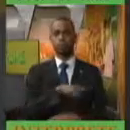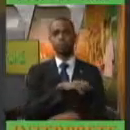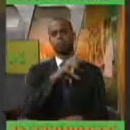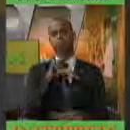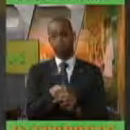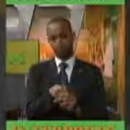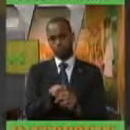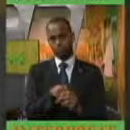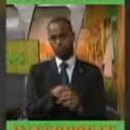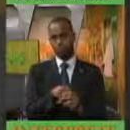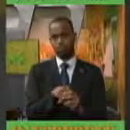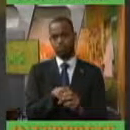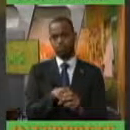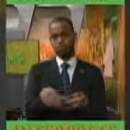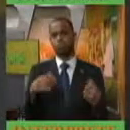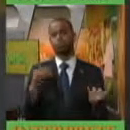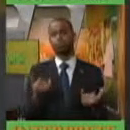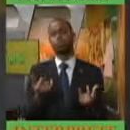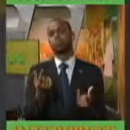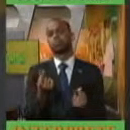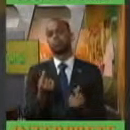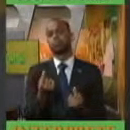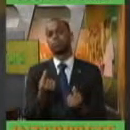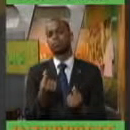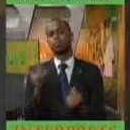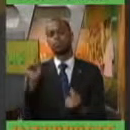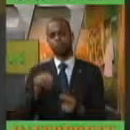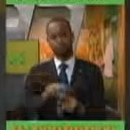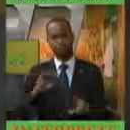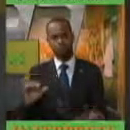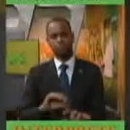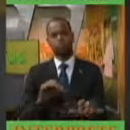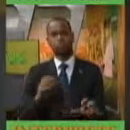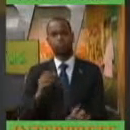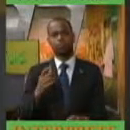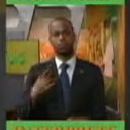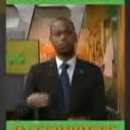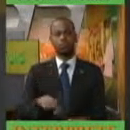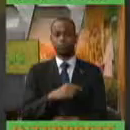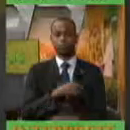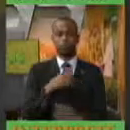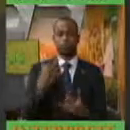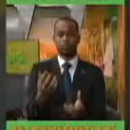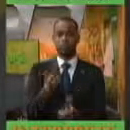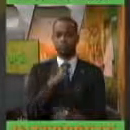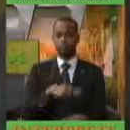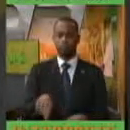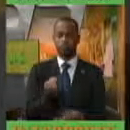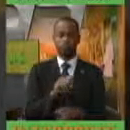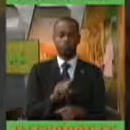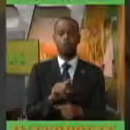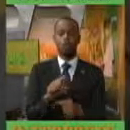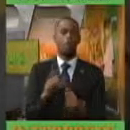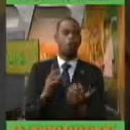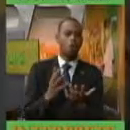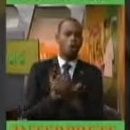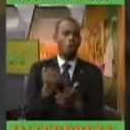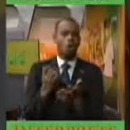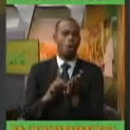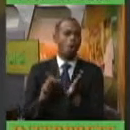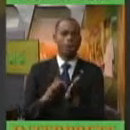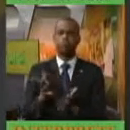lista. Entonces, lo de ahora es eso, hay que hacer esta tarea, queremos que no se instrumentalice. Queremos que la comunidad ayude